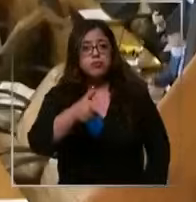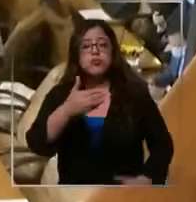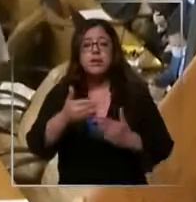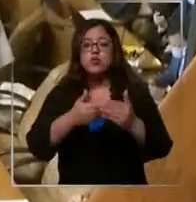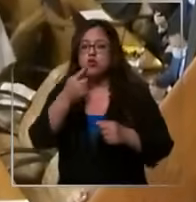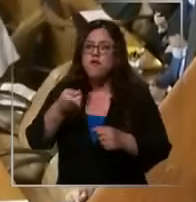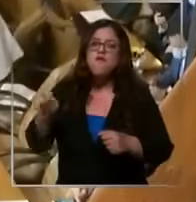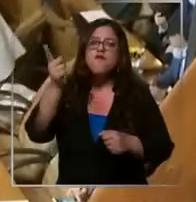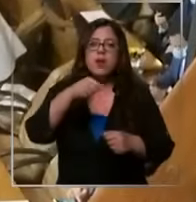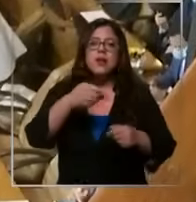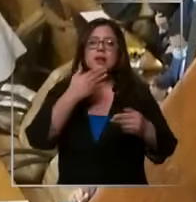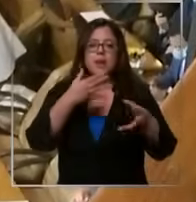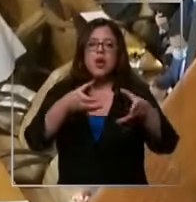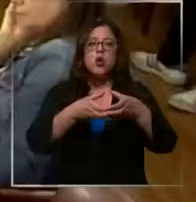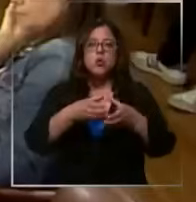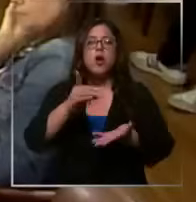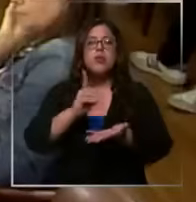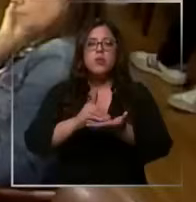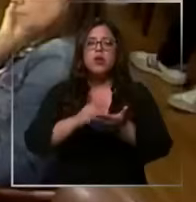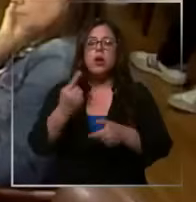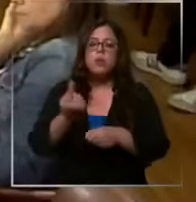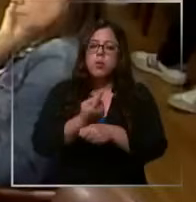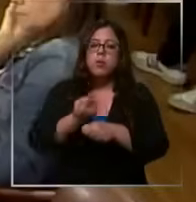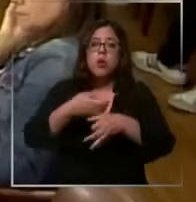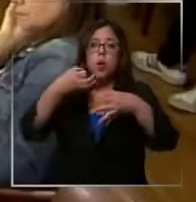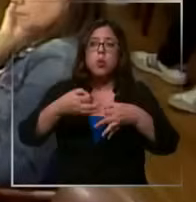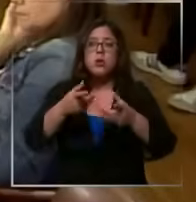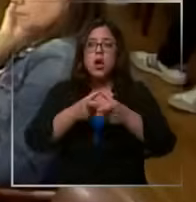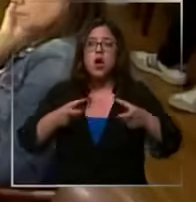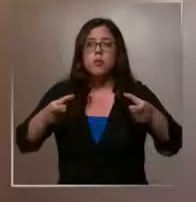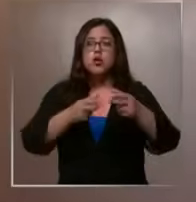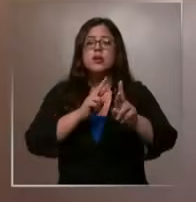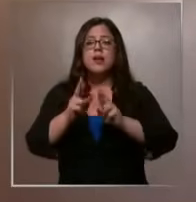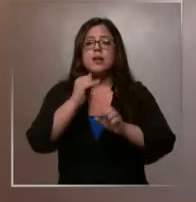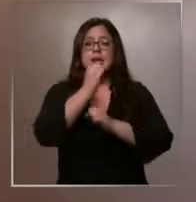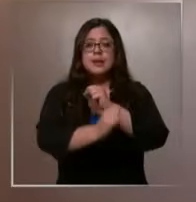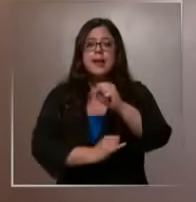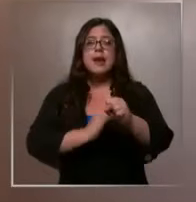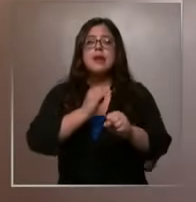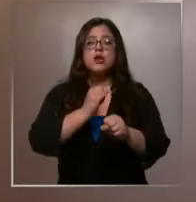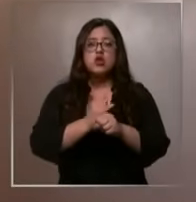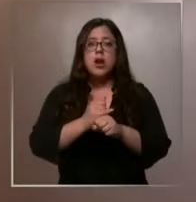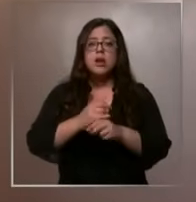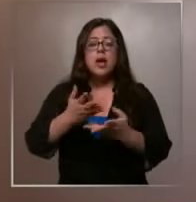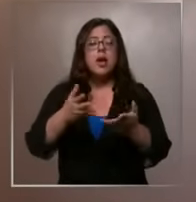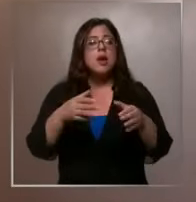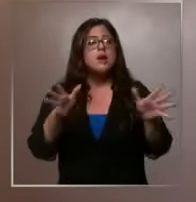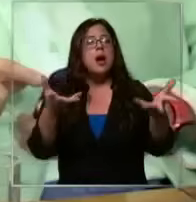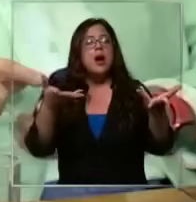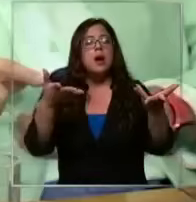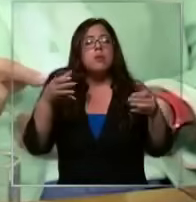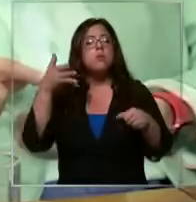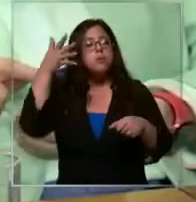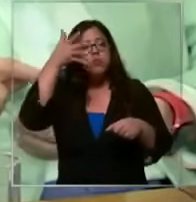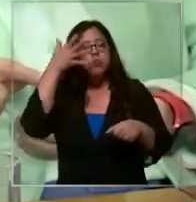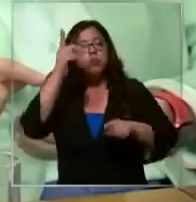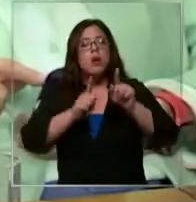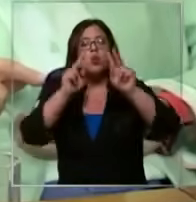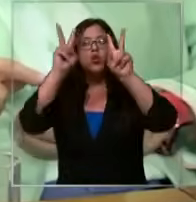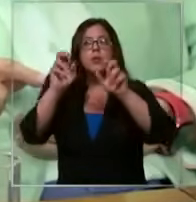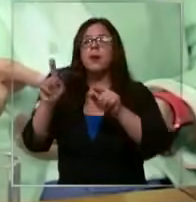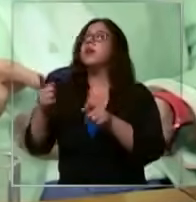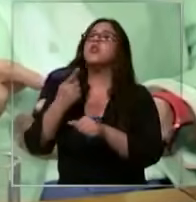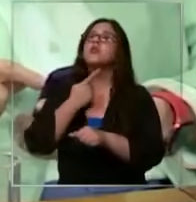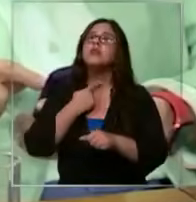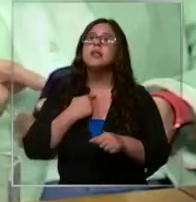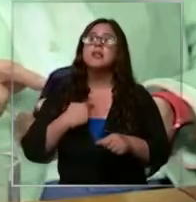restitución llegó a la Cámara de Diputados, donde en una sesión de la Comisión de Relaciones Exteriores expusieron algunos casos. Sería interesante, oficial,